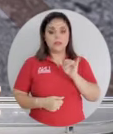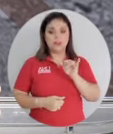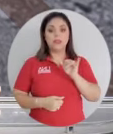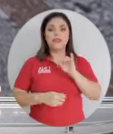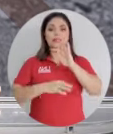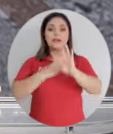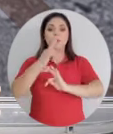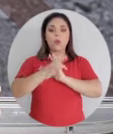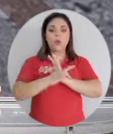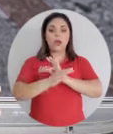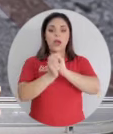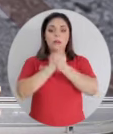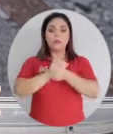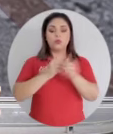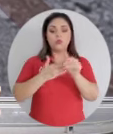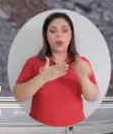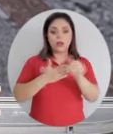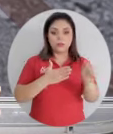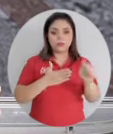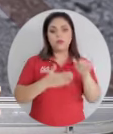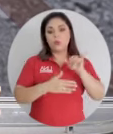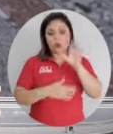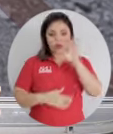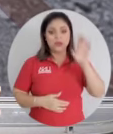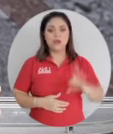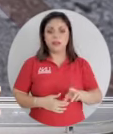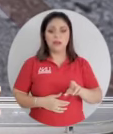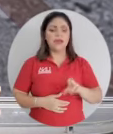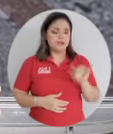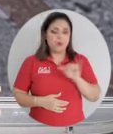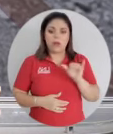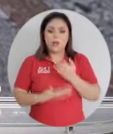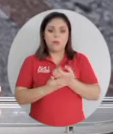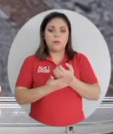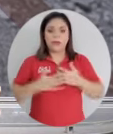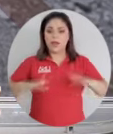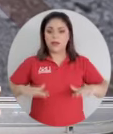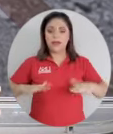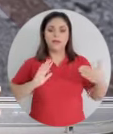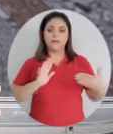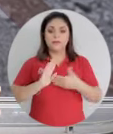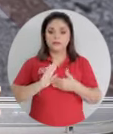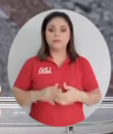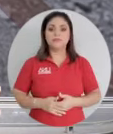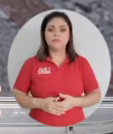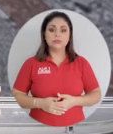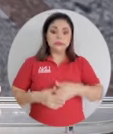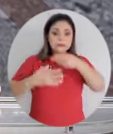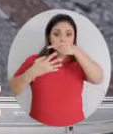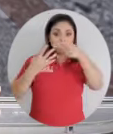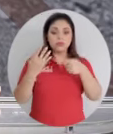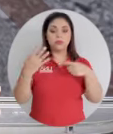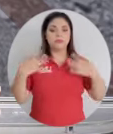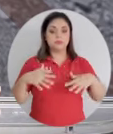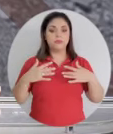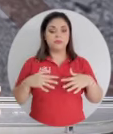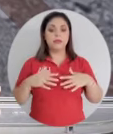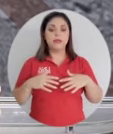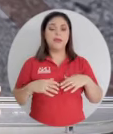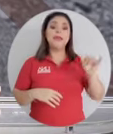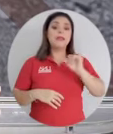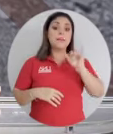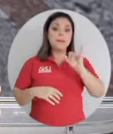por supuesto Costa Rica, como una economía pequeña que es, no está exenta de esa situación. Entonces ese es el gran marco complicado,